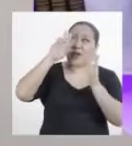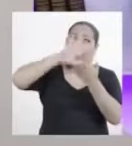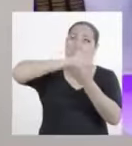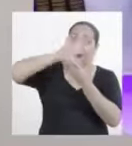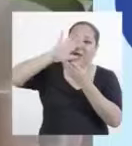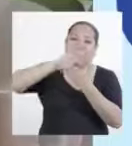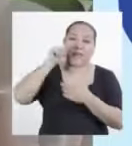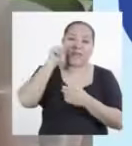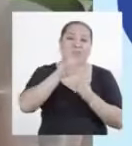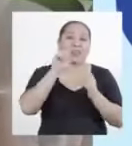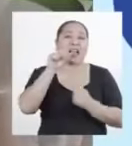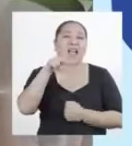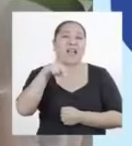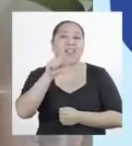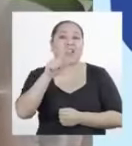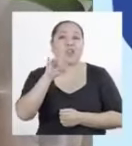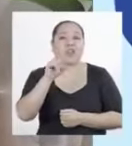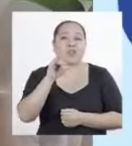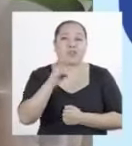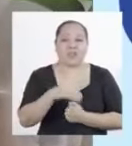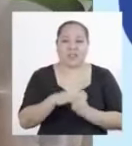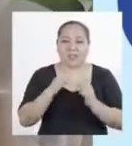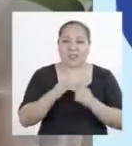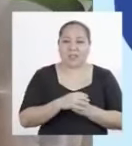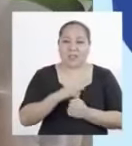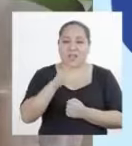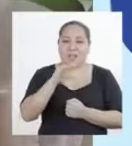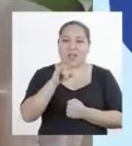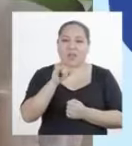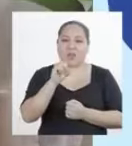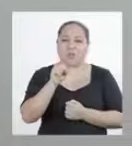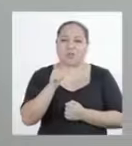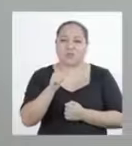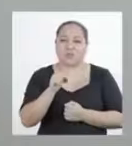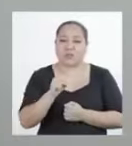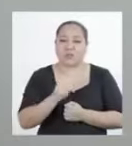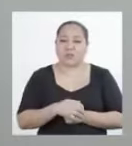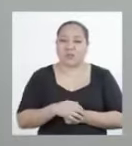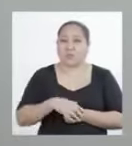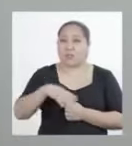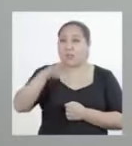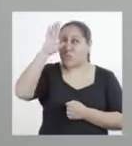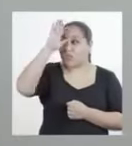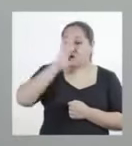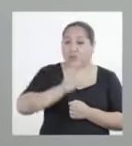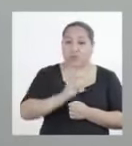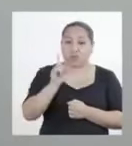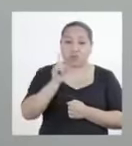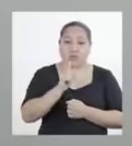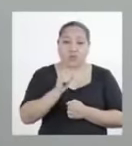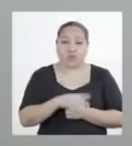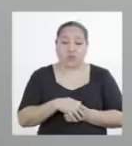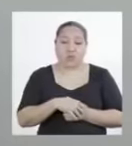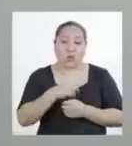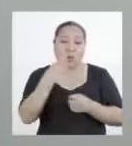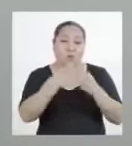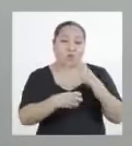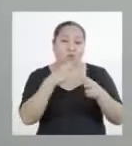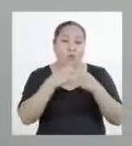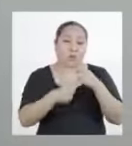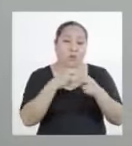totalmente plana Eso fue analogía Toca causas Pues que Dios no